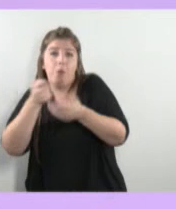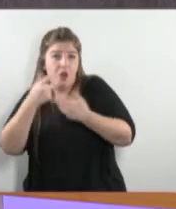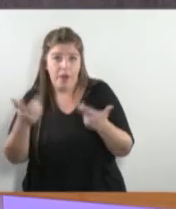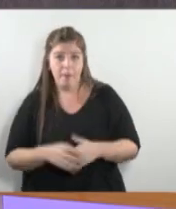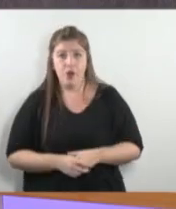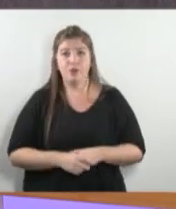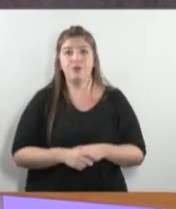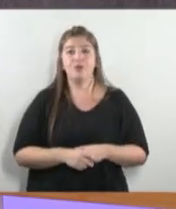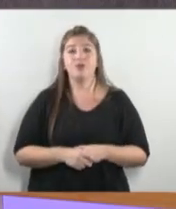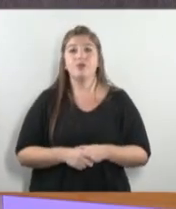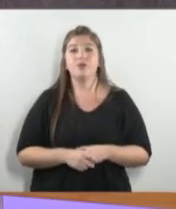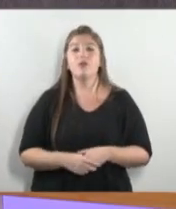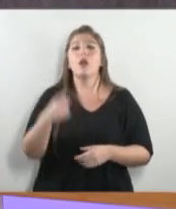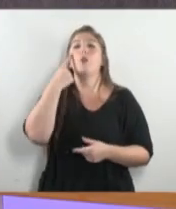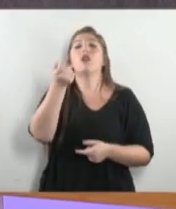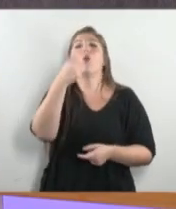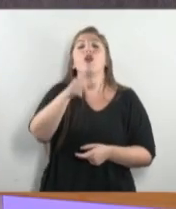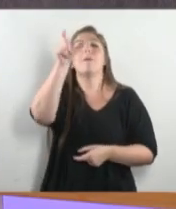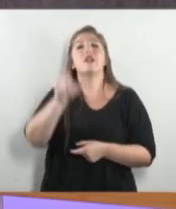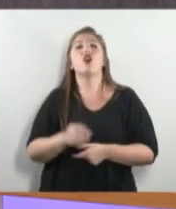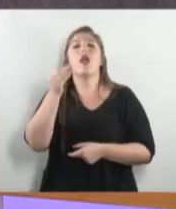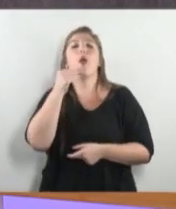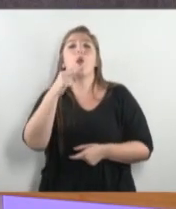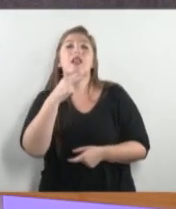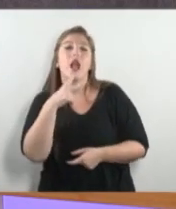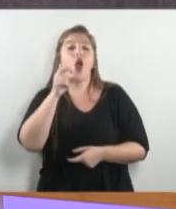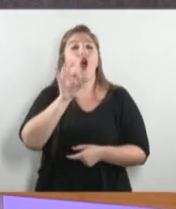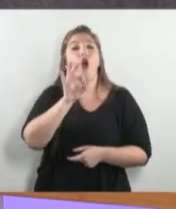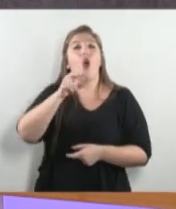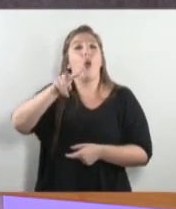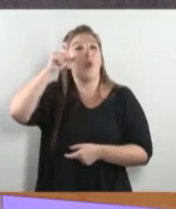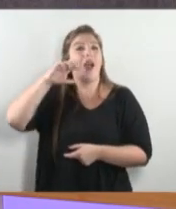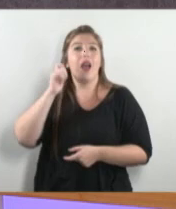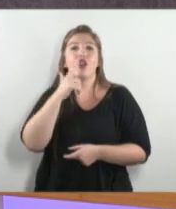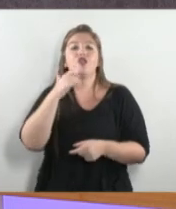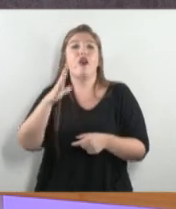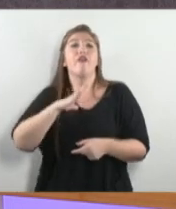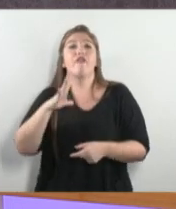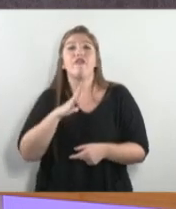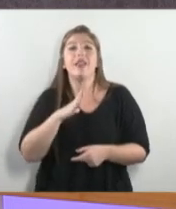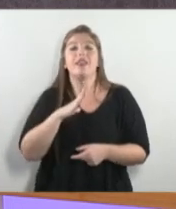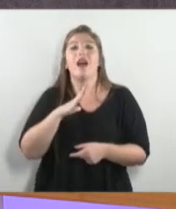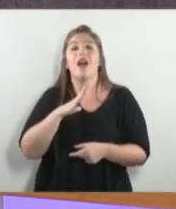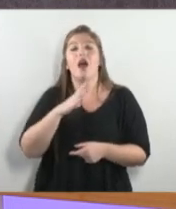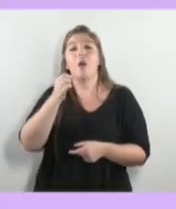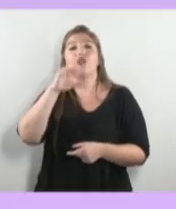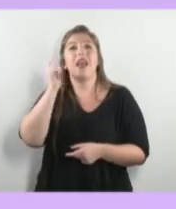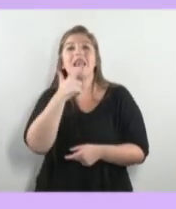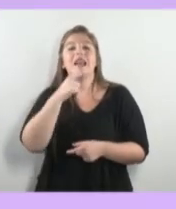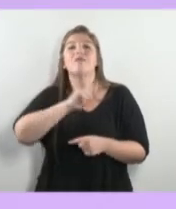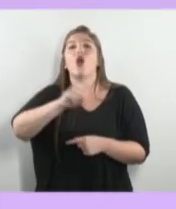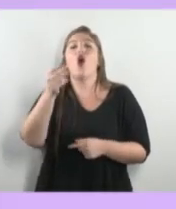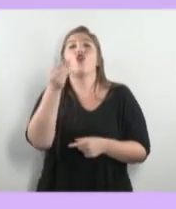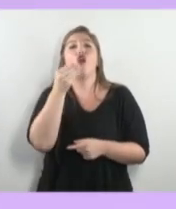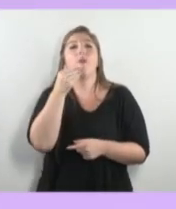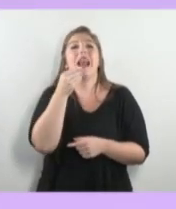¿no? Viste que cuando un vegetariano o un vegano tiene por ahí un problema, carencia de proteínas, lo mandan a comer lentejas. Sí, sí